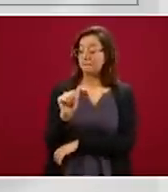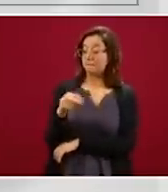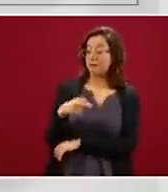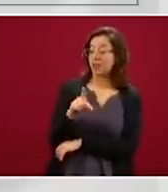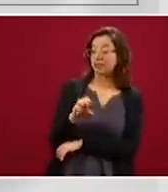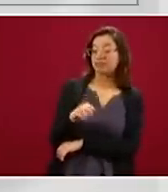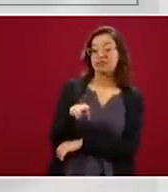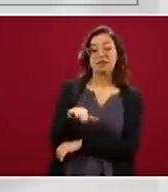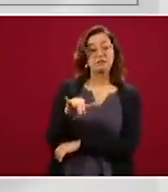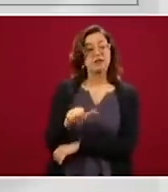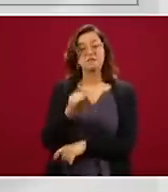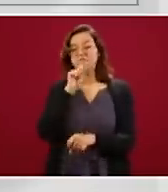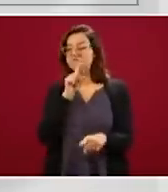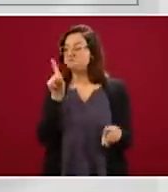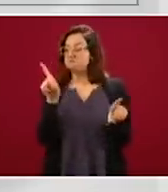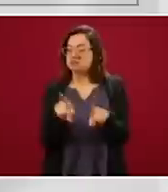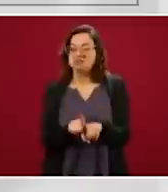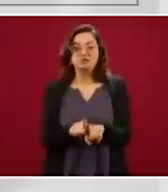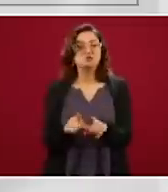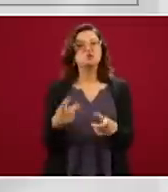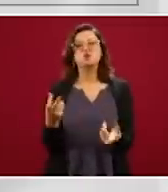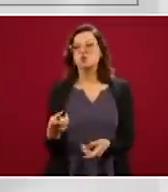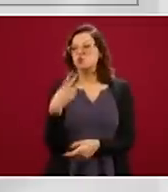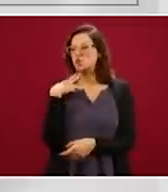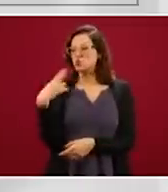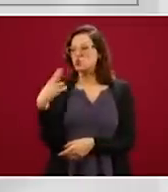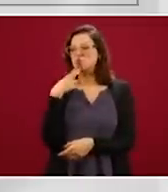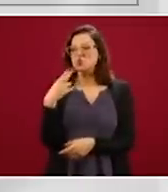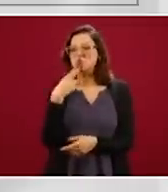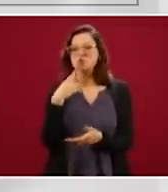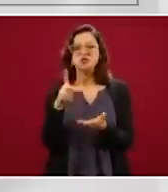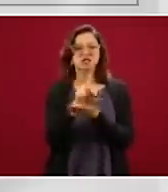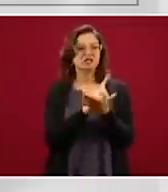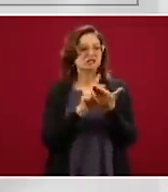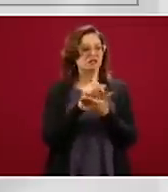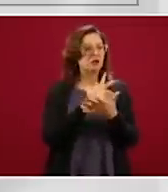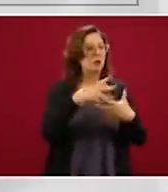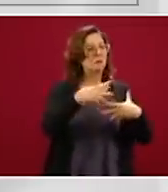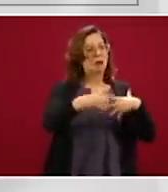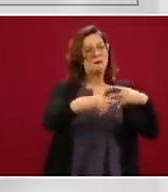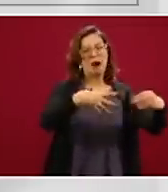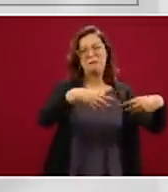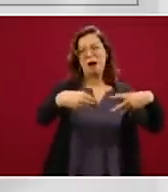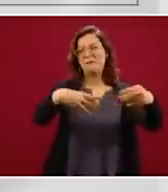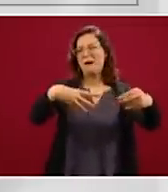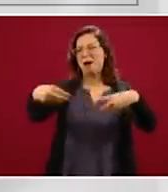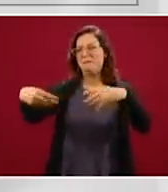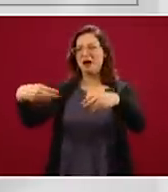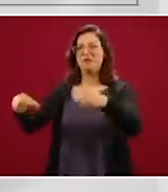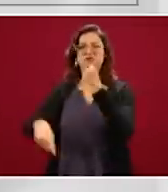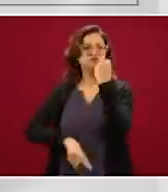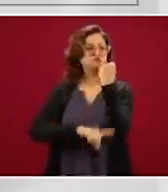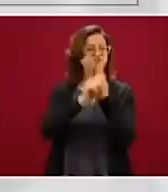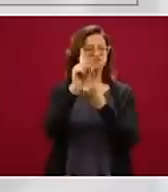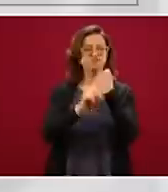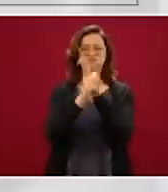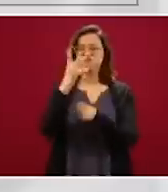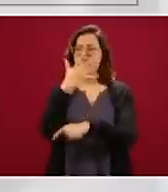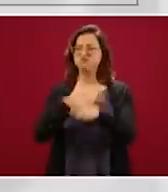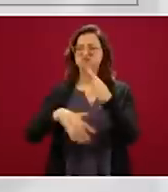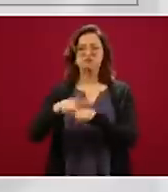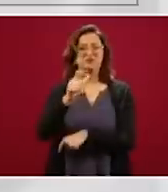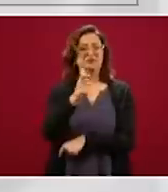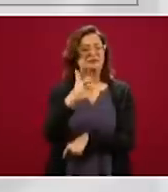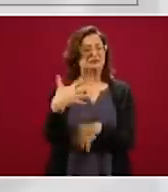gobernadores, donde el uso de sustancias químicas, particularmente el cristal, ya se convirtió en un problema social y económico muy